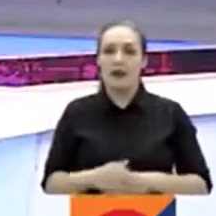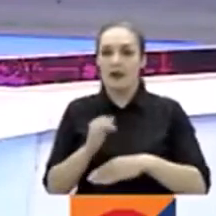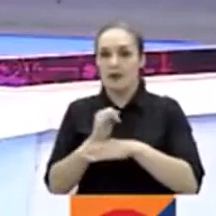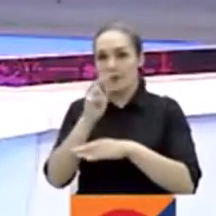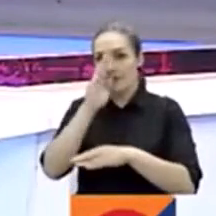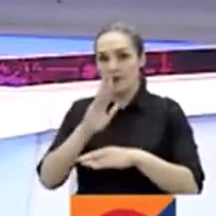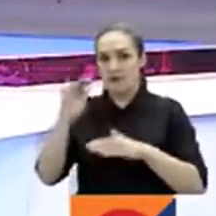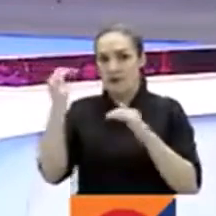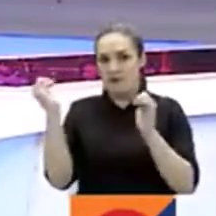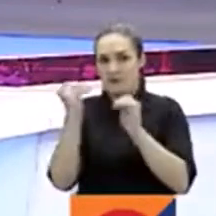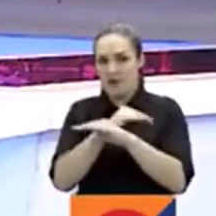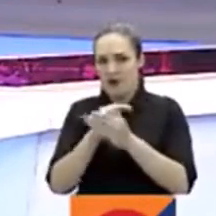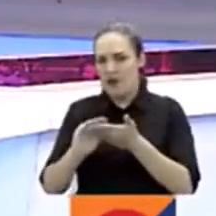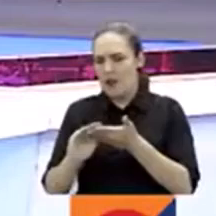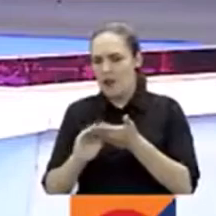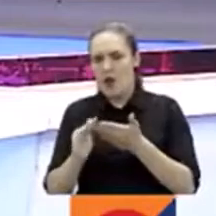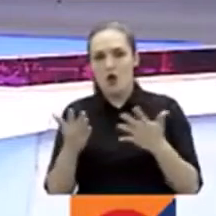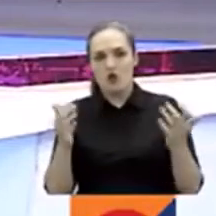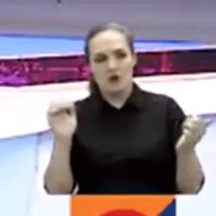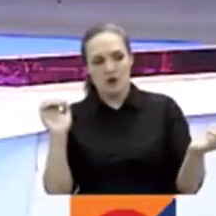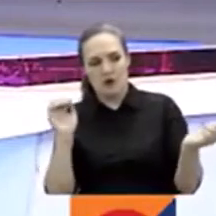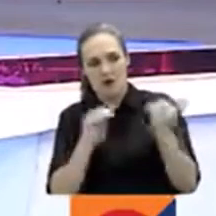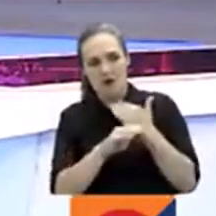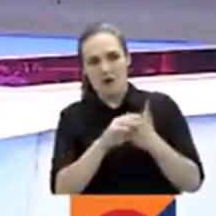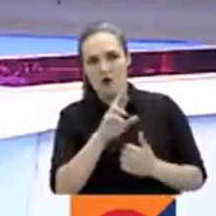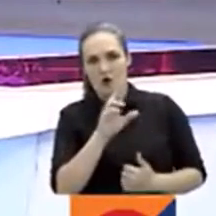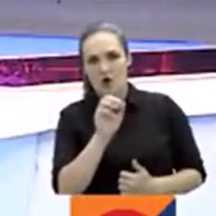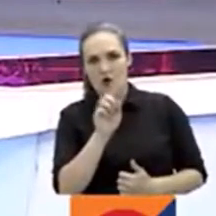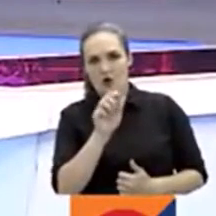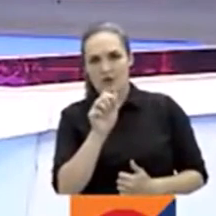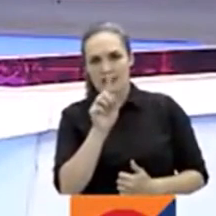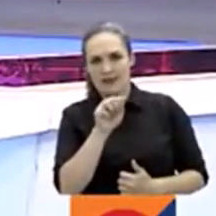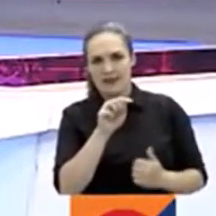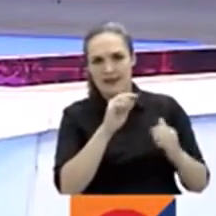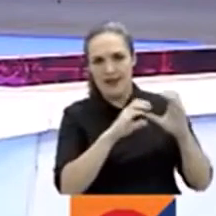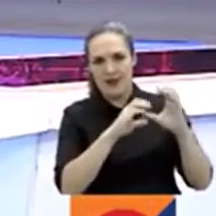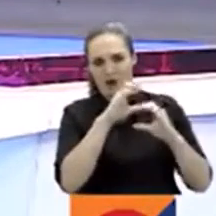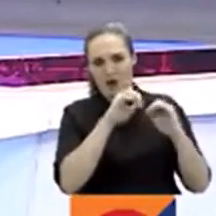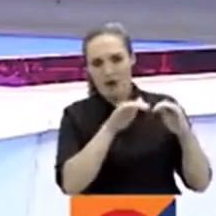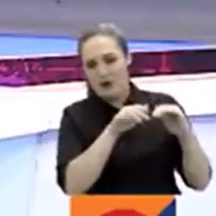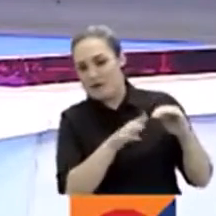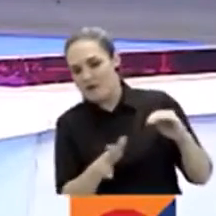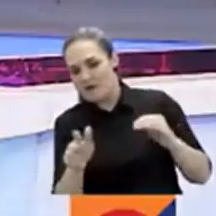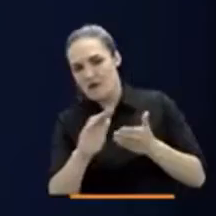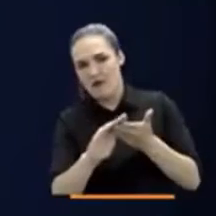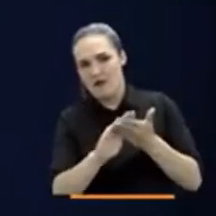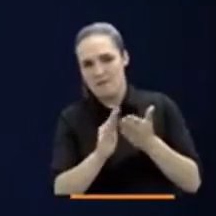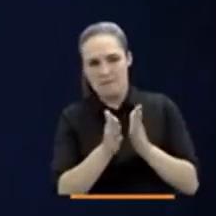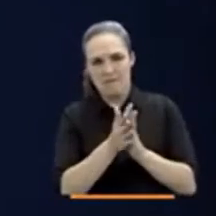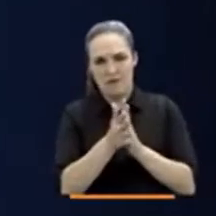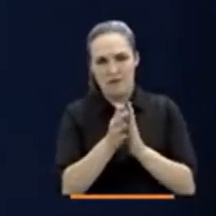realiza trabajos en la vía alterna Rosas-Cauca. Más noticias del país en el siguiente panorama nacional.